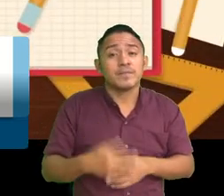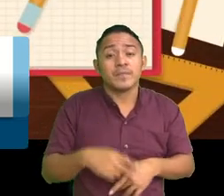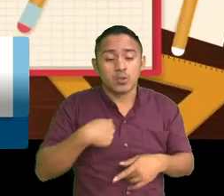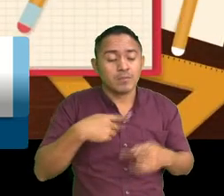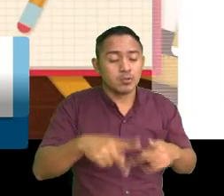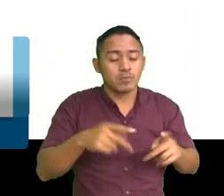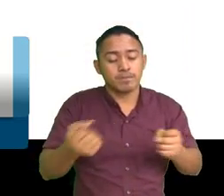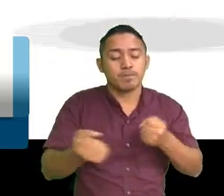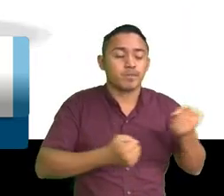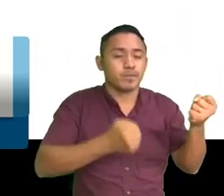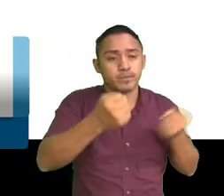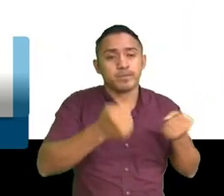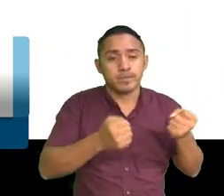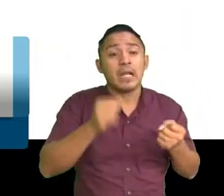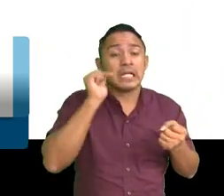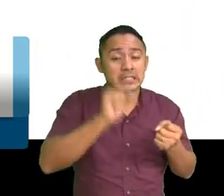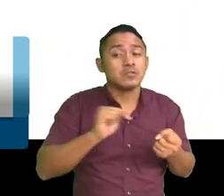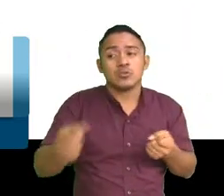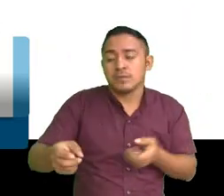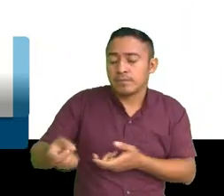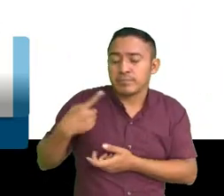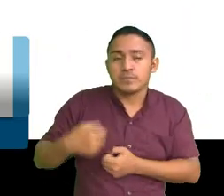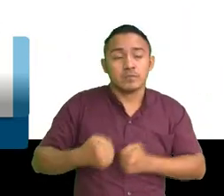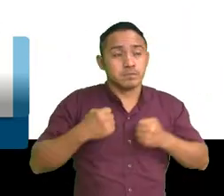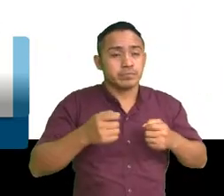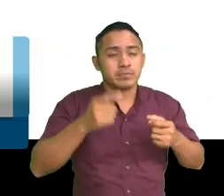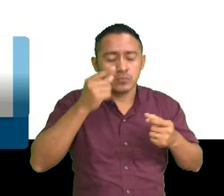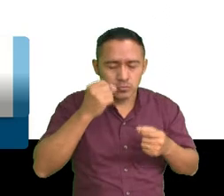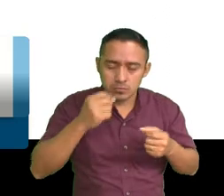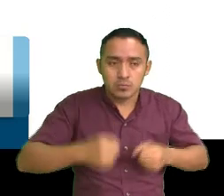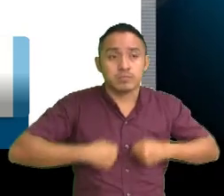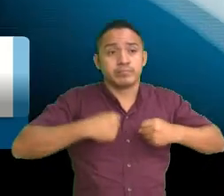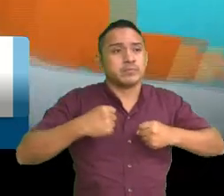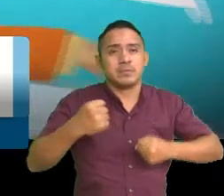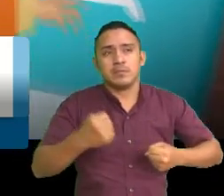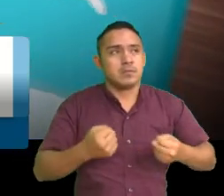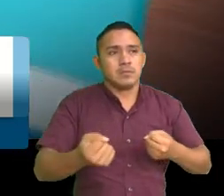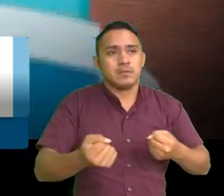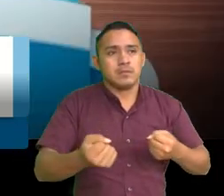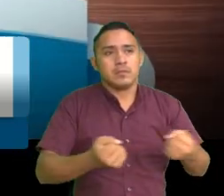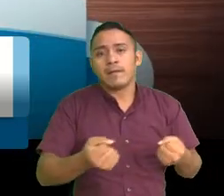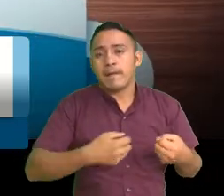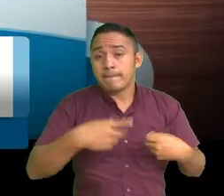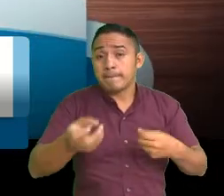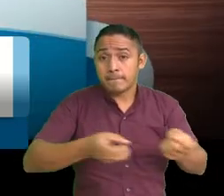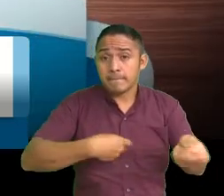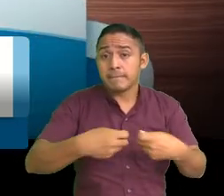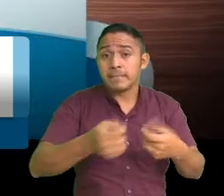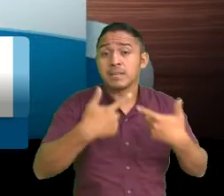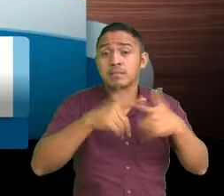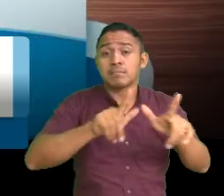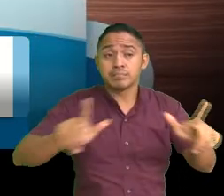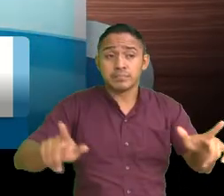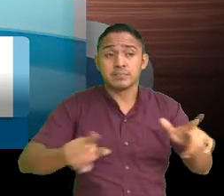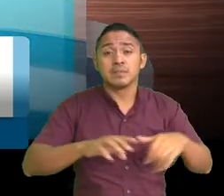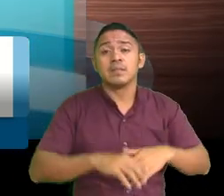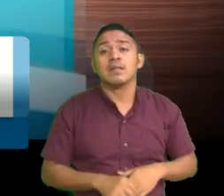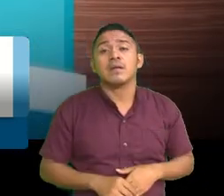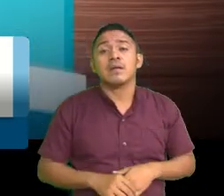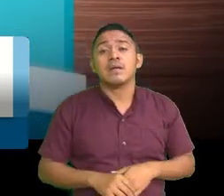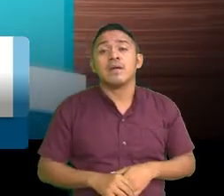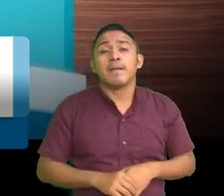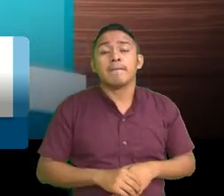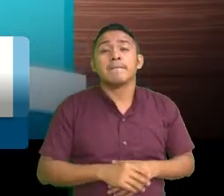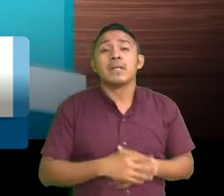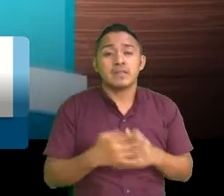Entonces, estos son sustitutos de esto. Pero eran de venta libre, que era lo peligroso. Y los energizantes son